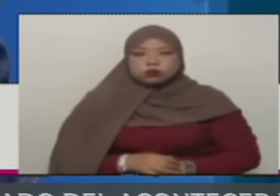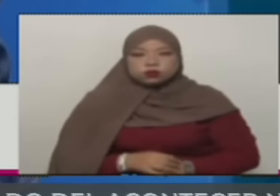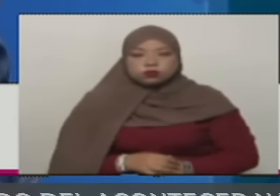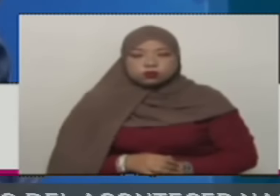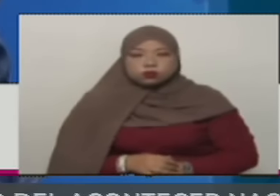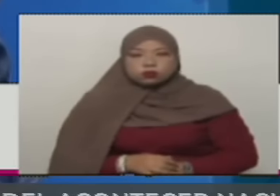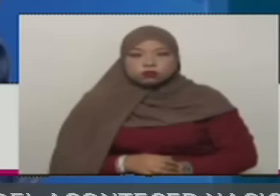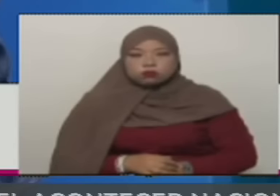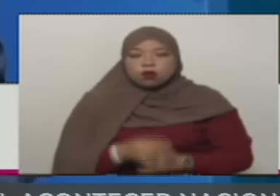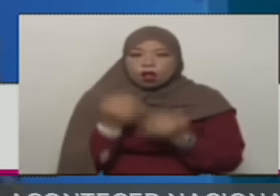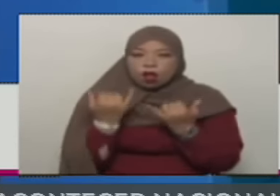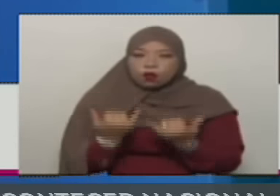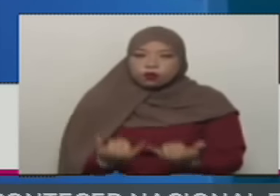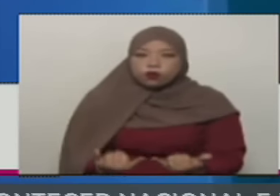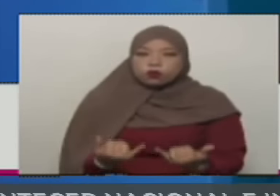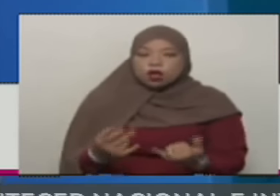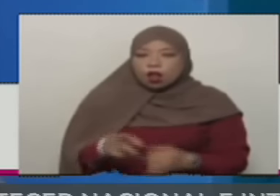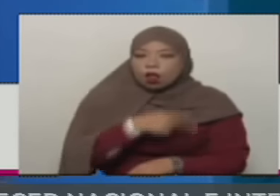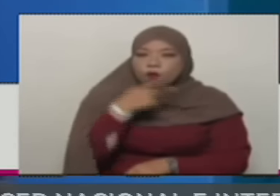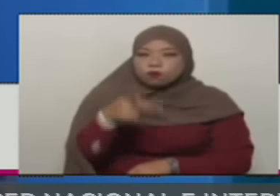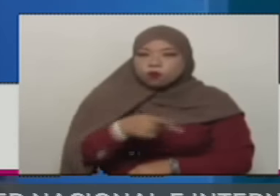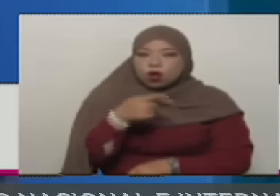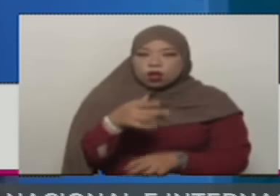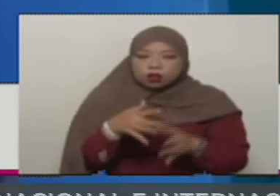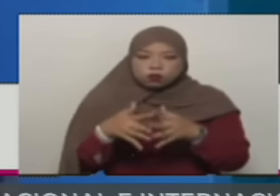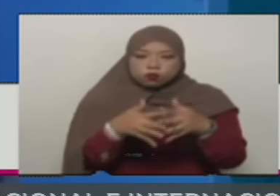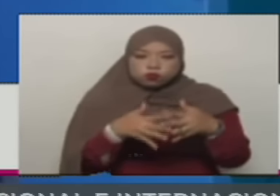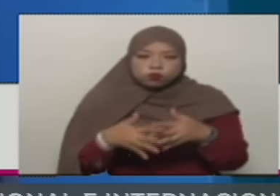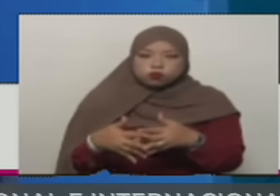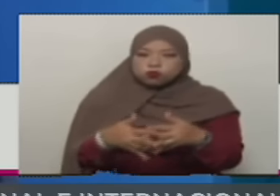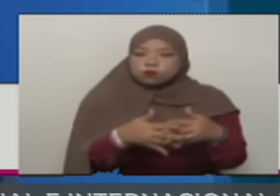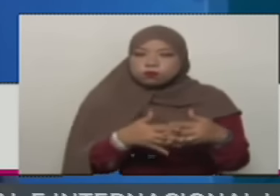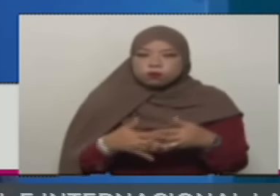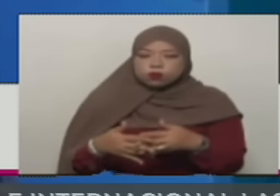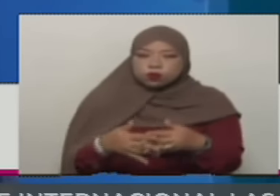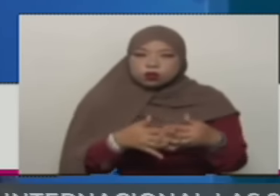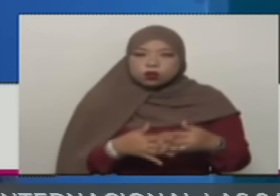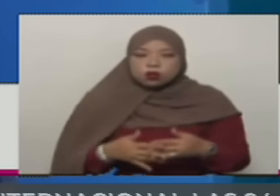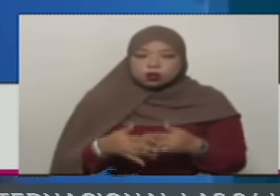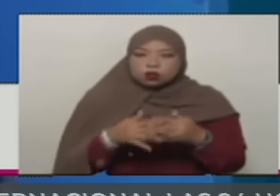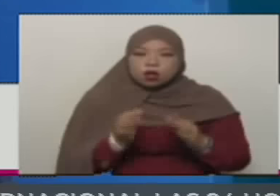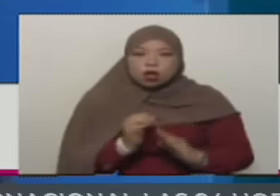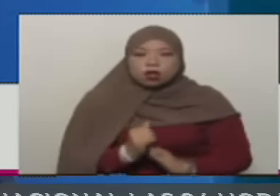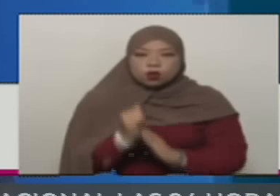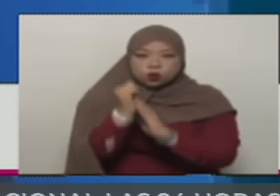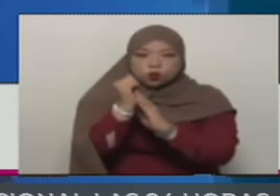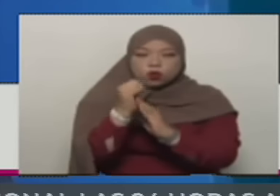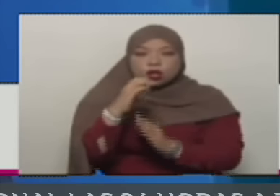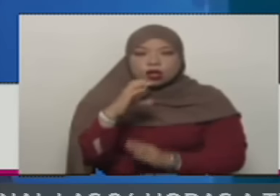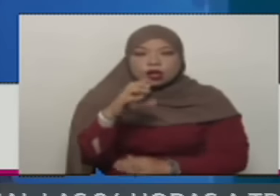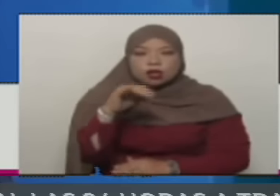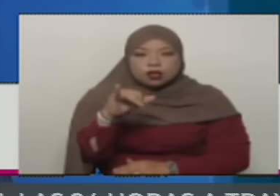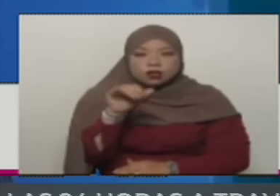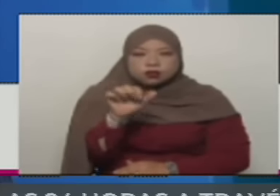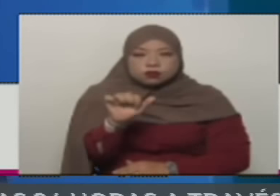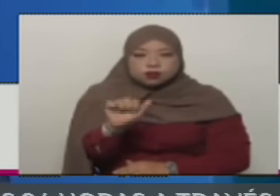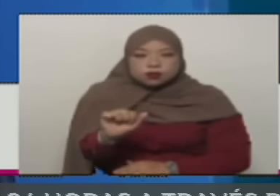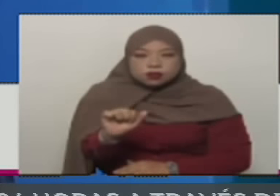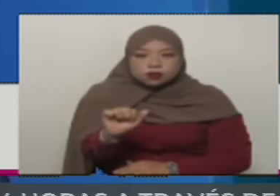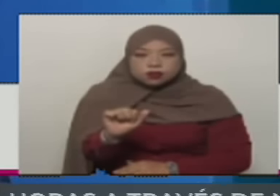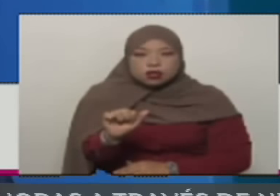Ahora, la política del imperialismo en esta etapa la dirige la CIA, la